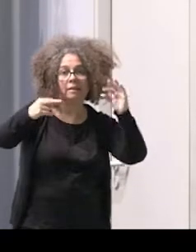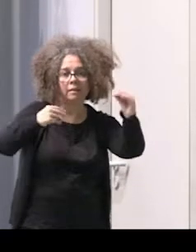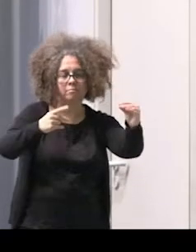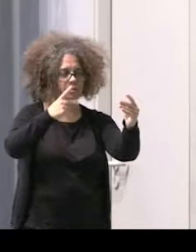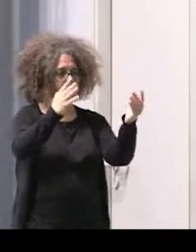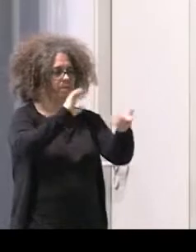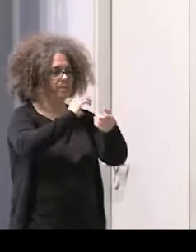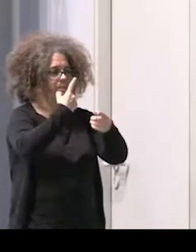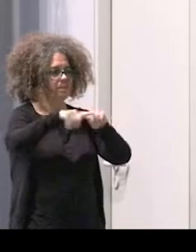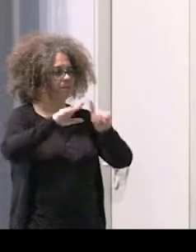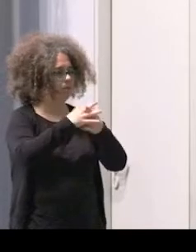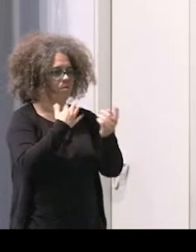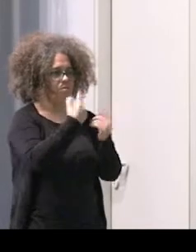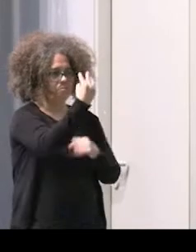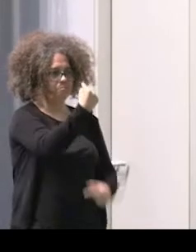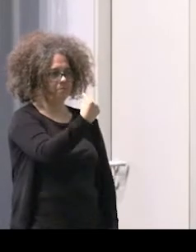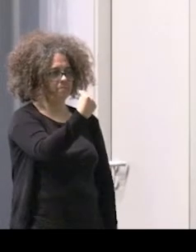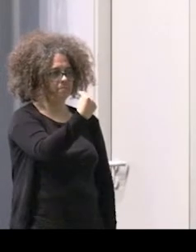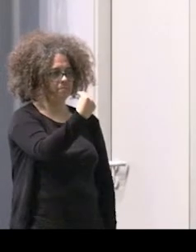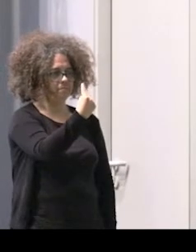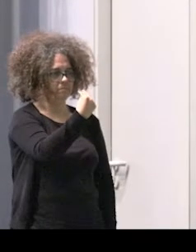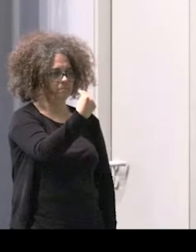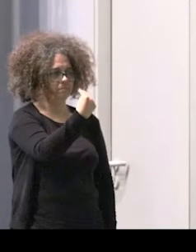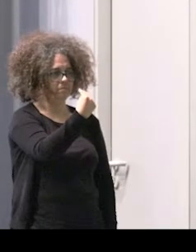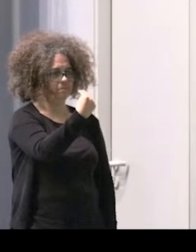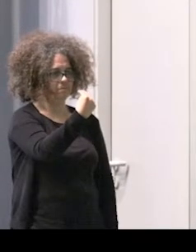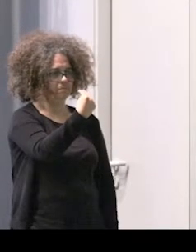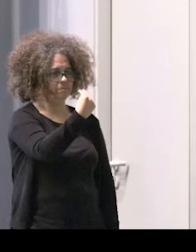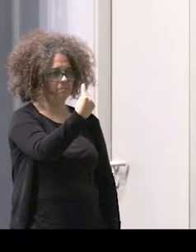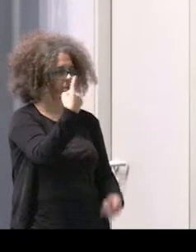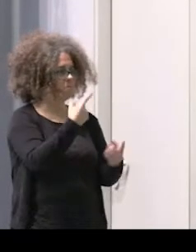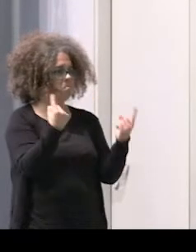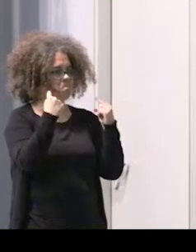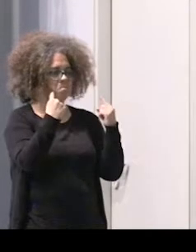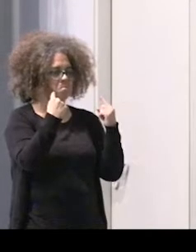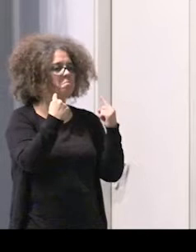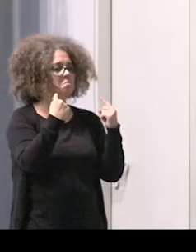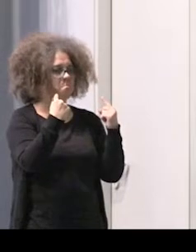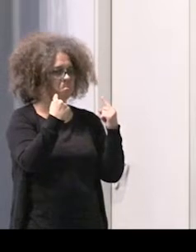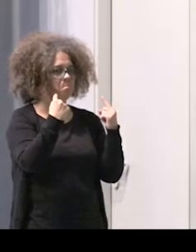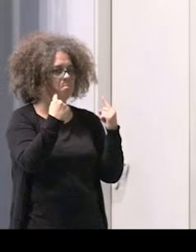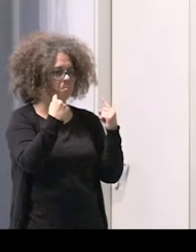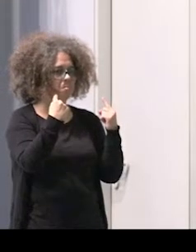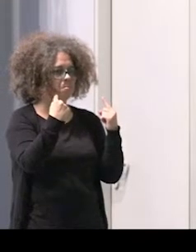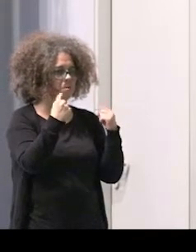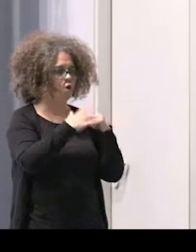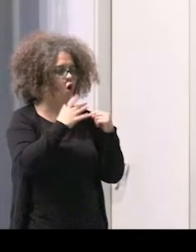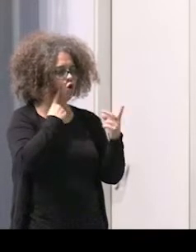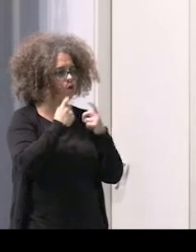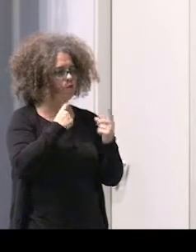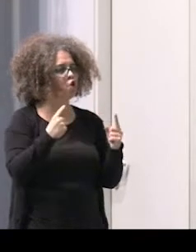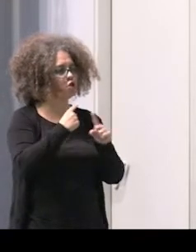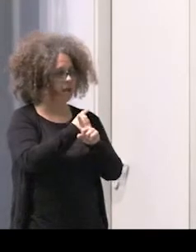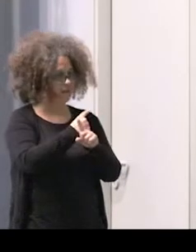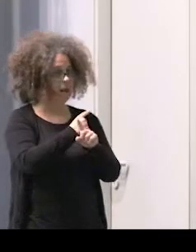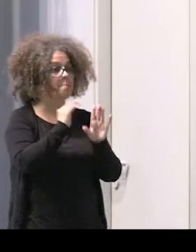enfrente, los 2 sistemas proporcionan aproximadamente el mismo rendimiento, independientes o controlados contralateralmente. En